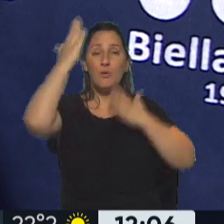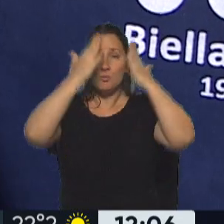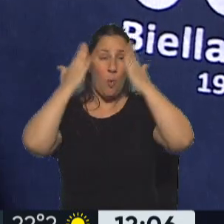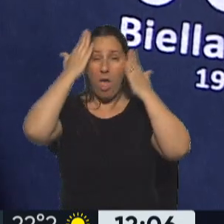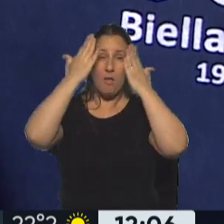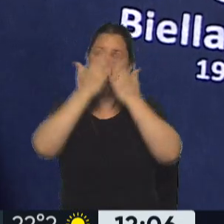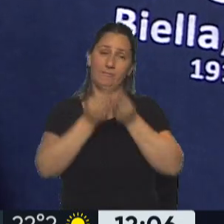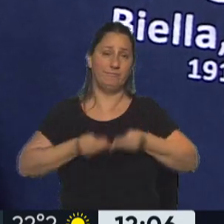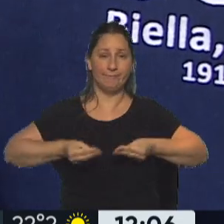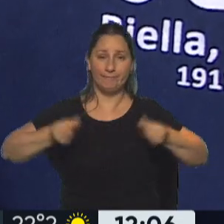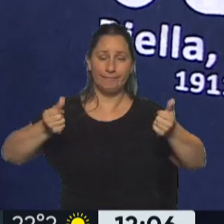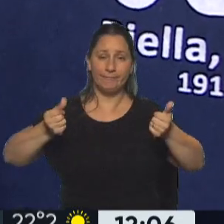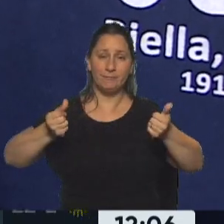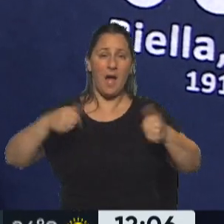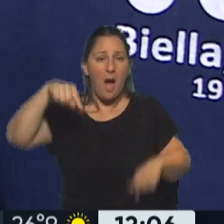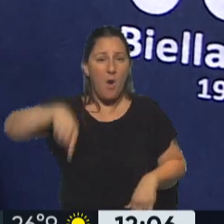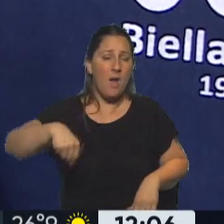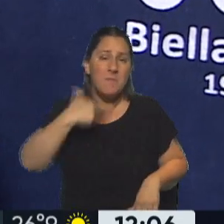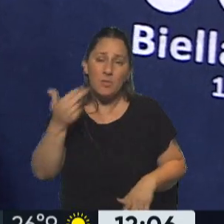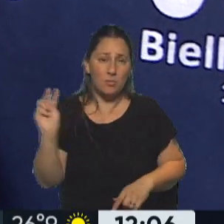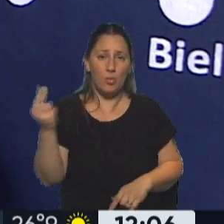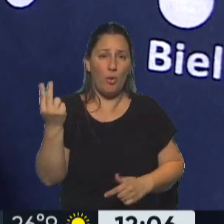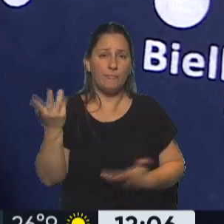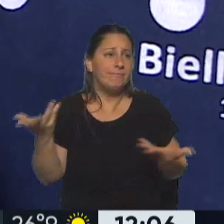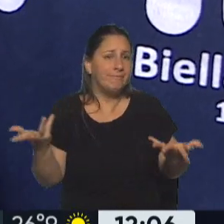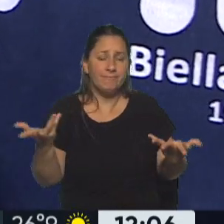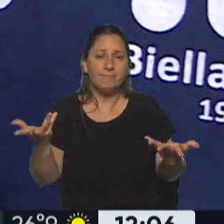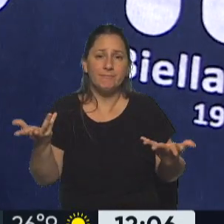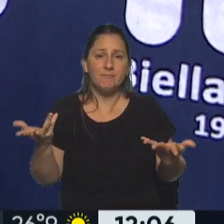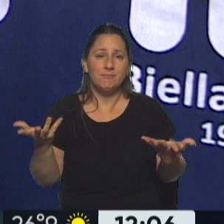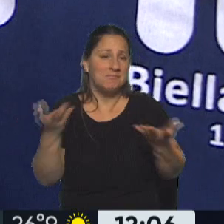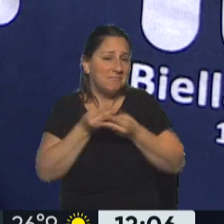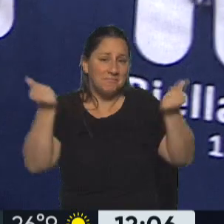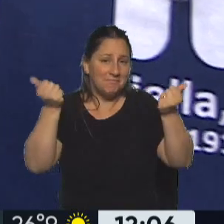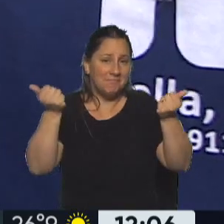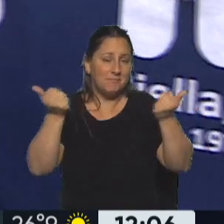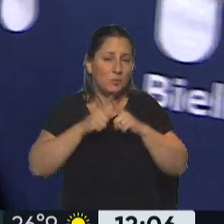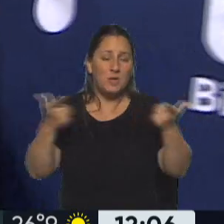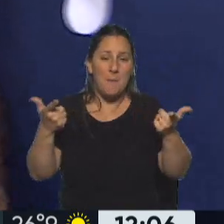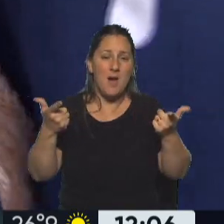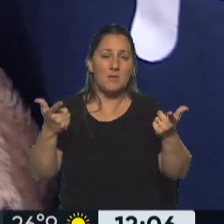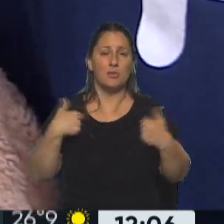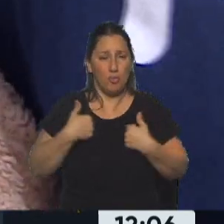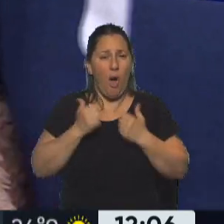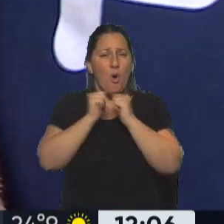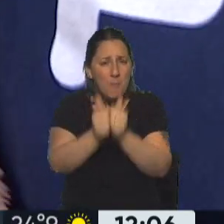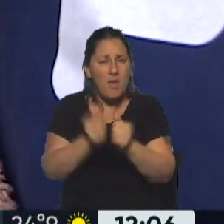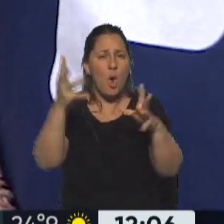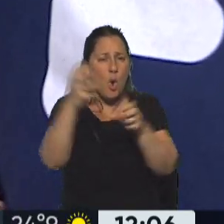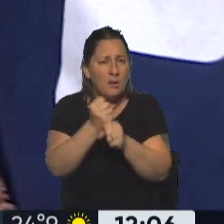tiene más. ¿Quién me lo devuelve, mi hijo? ¿Quién me lo devuelve? Si yo lo subí a un colectivo